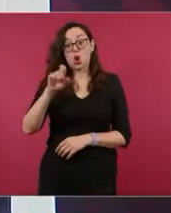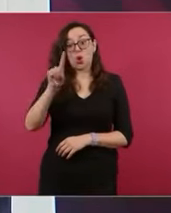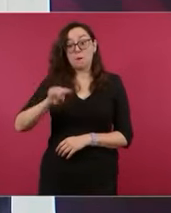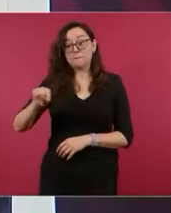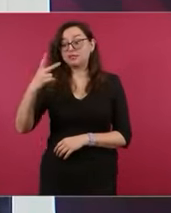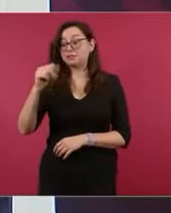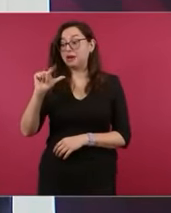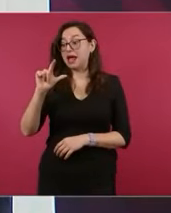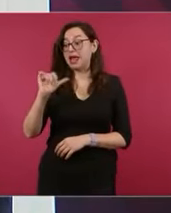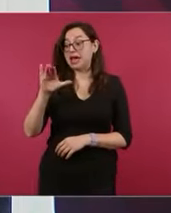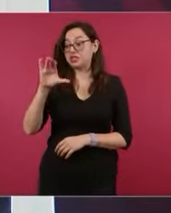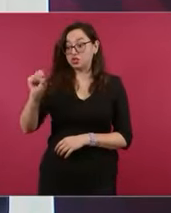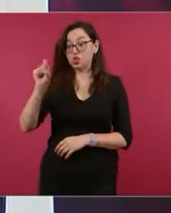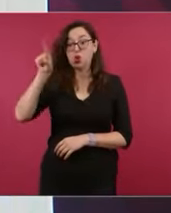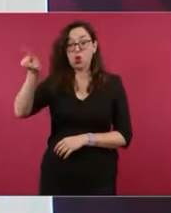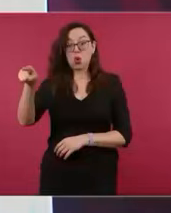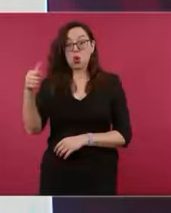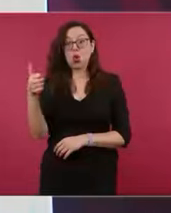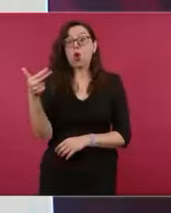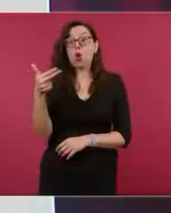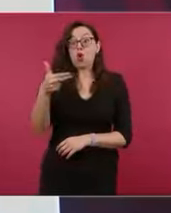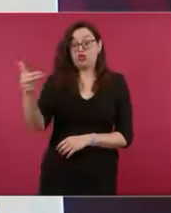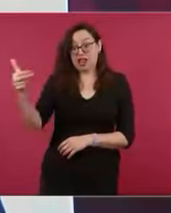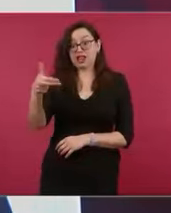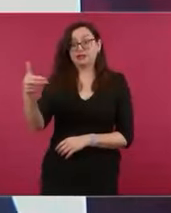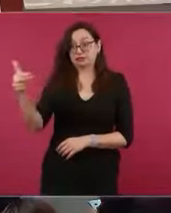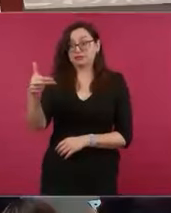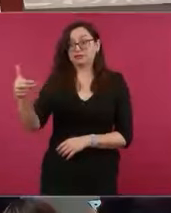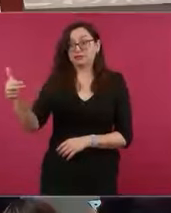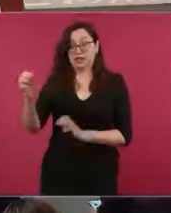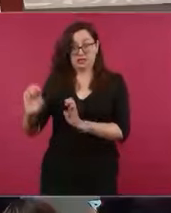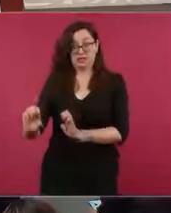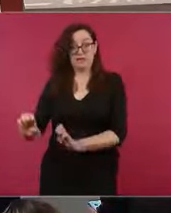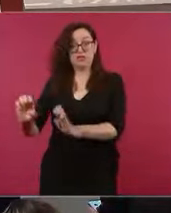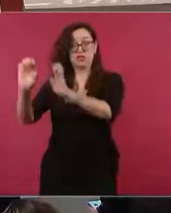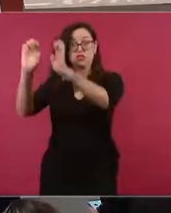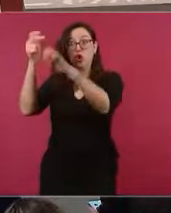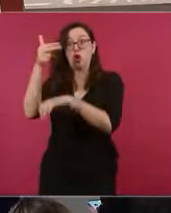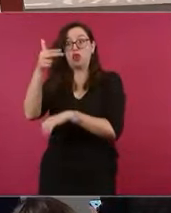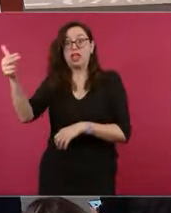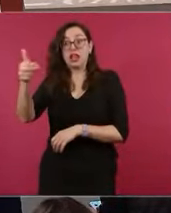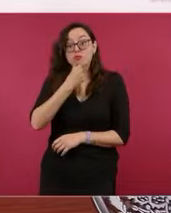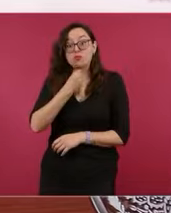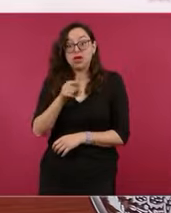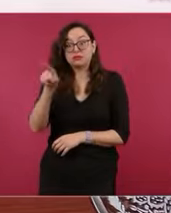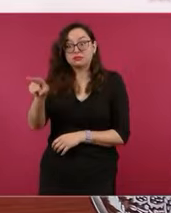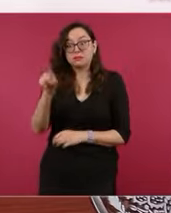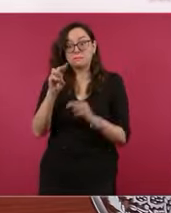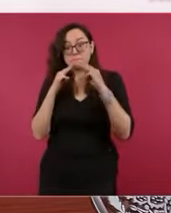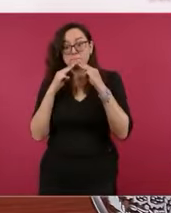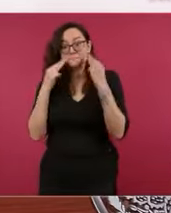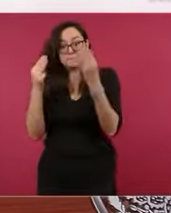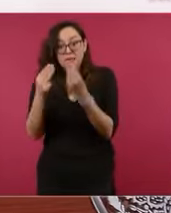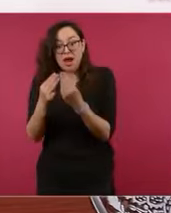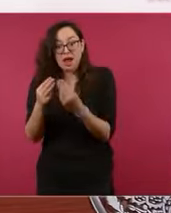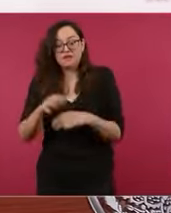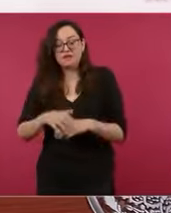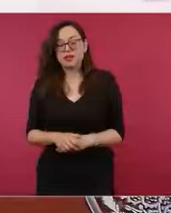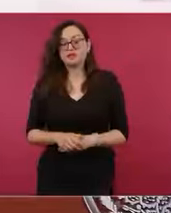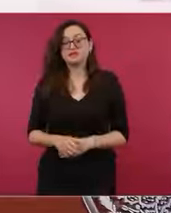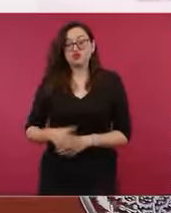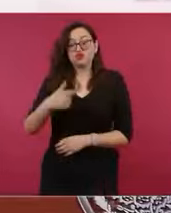Villarreal y me había entregado una maleta de dinero en el 2006